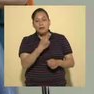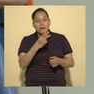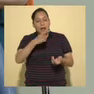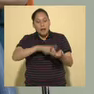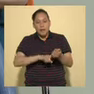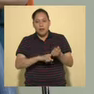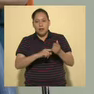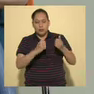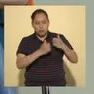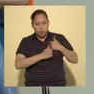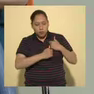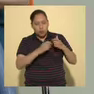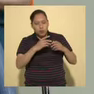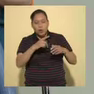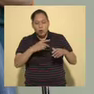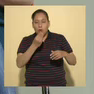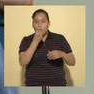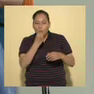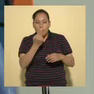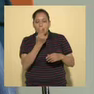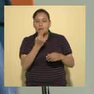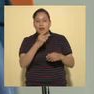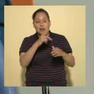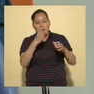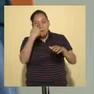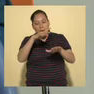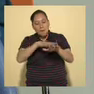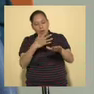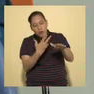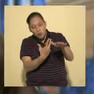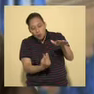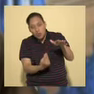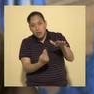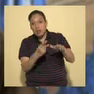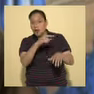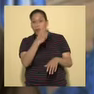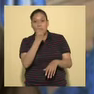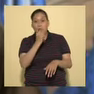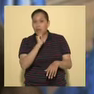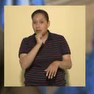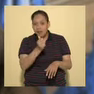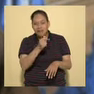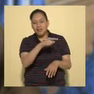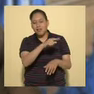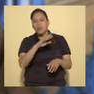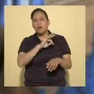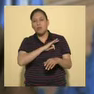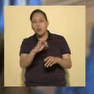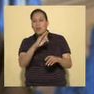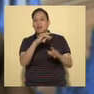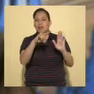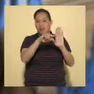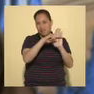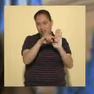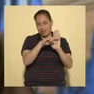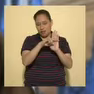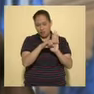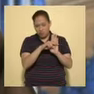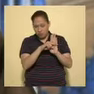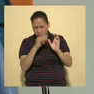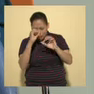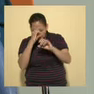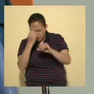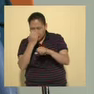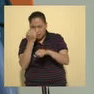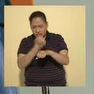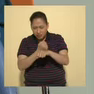para tomar el tamiz, porque si no nos pueden dar falsos positivos o falsos negativos. Entonces se puede ir de alta